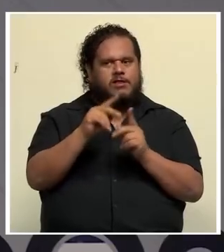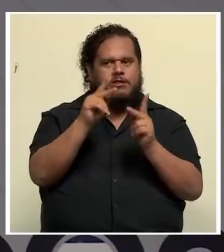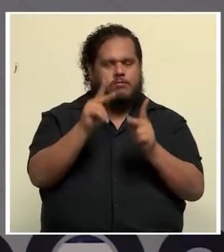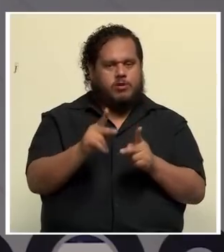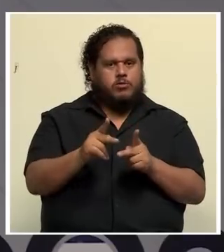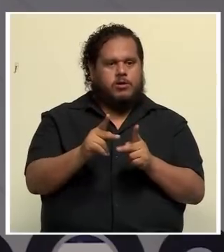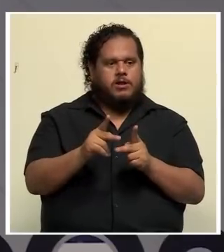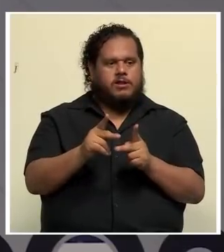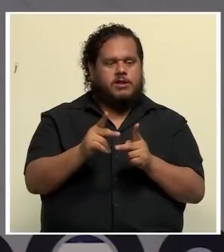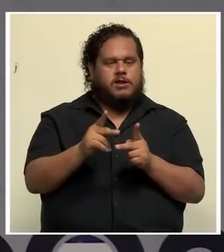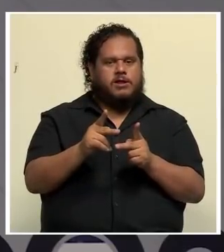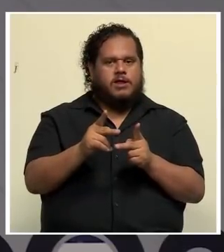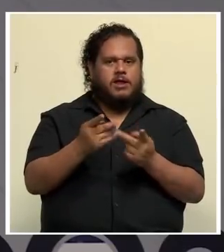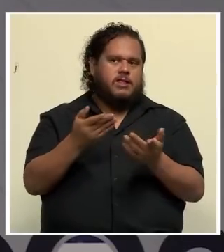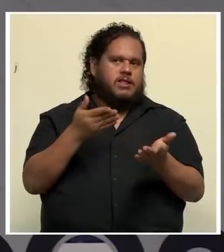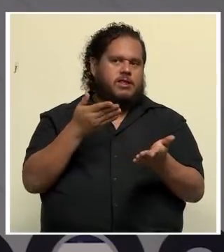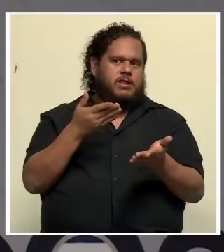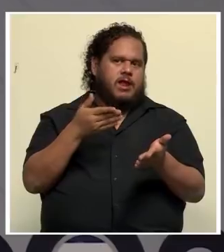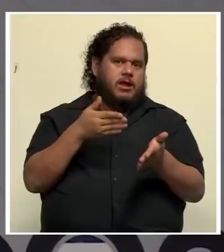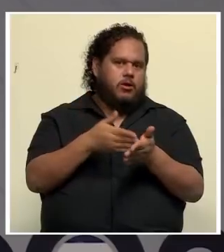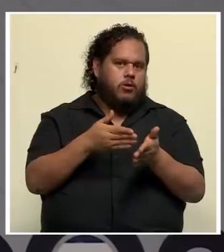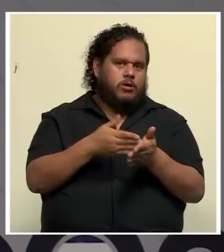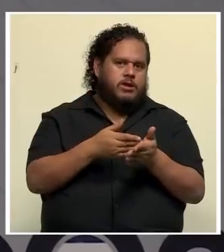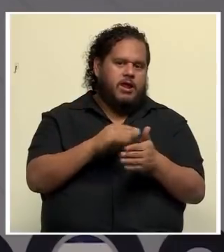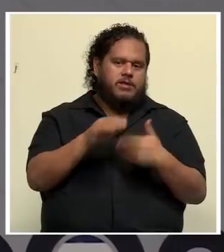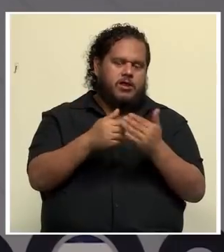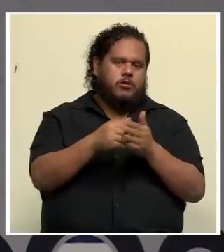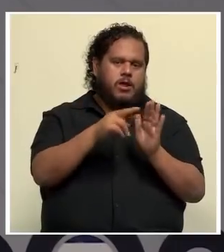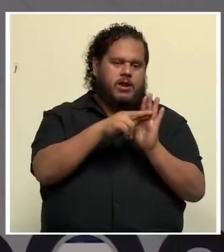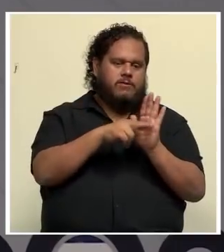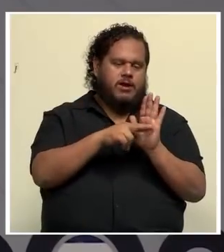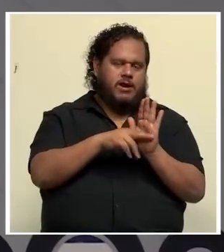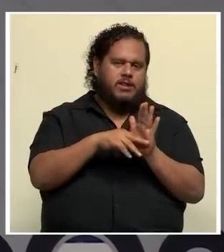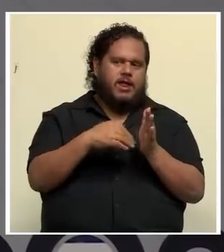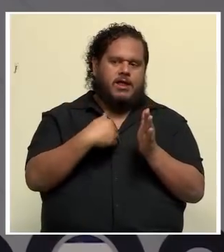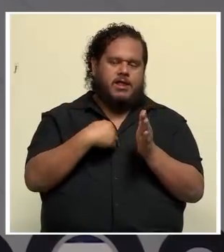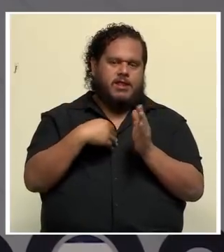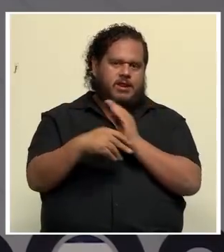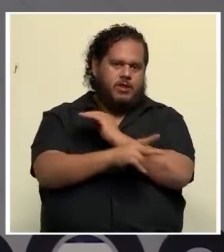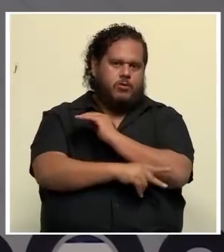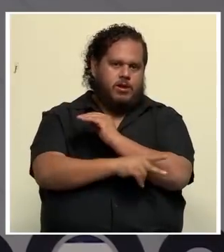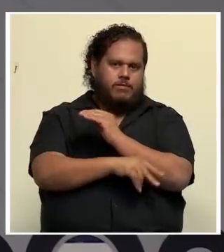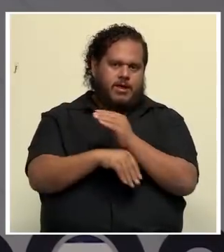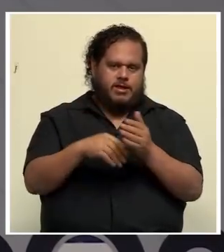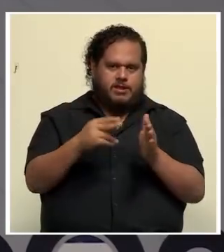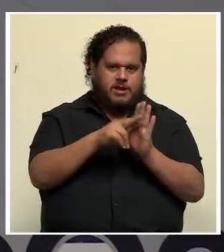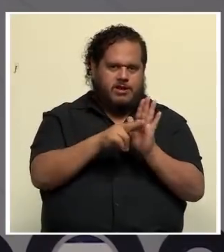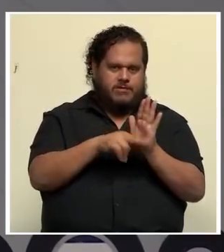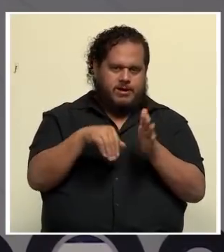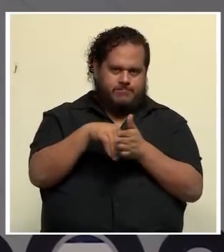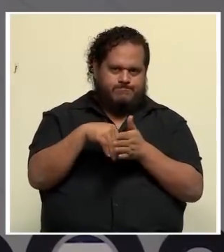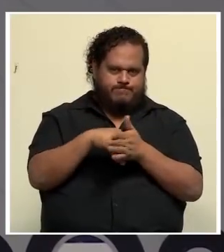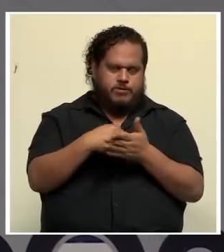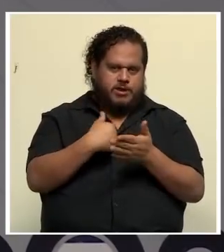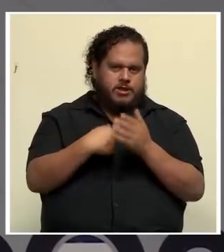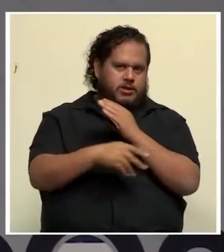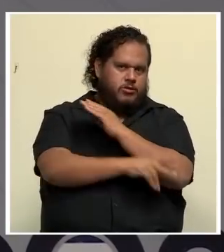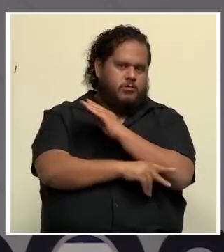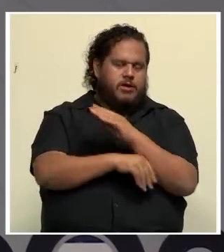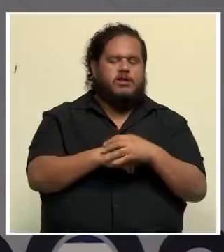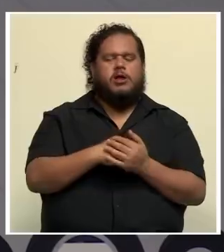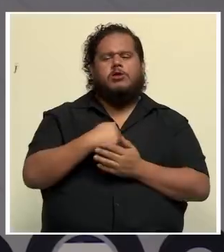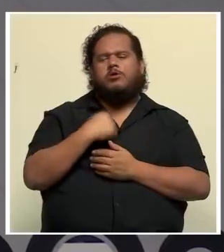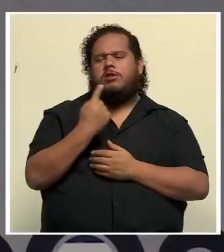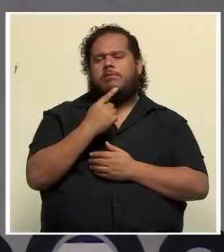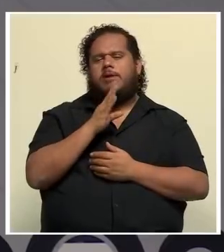personas que han estado en contra, digamos, de las medidas que se han tomado en el país. Pero bueno, más allá que eso, siempre me refiero al tema de la forma.